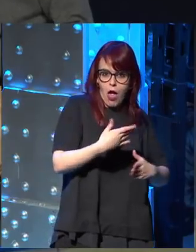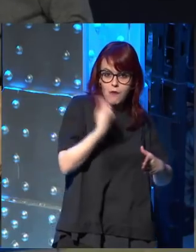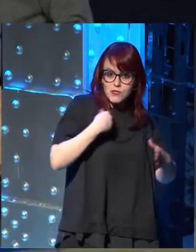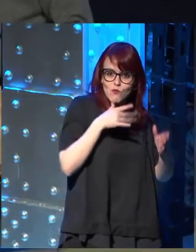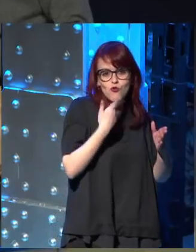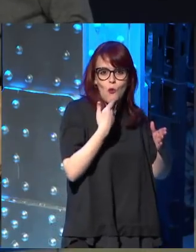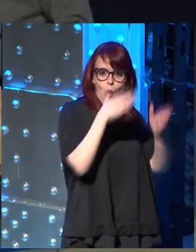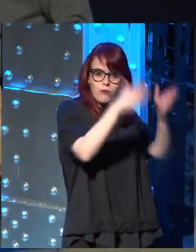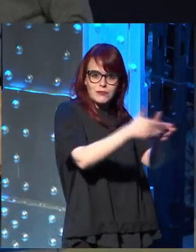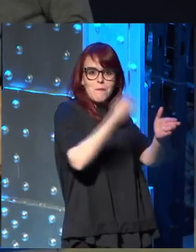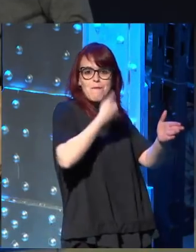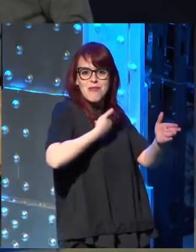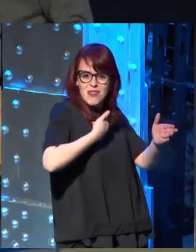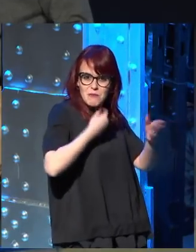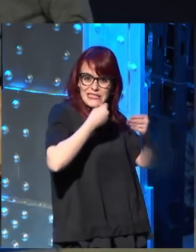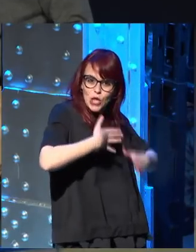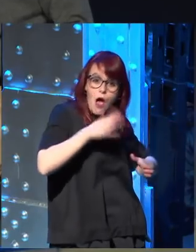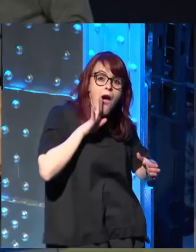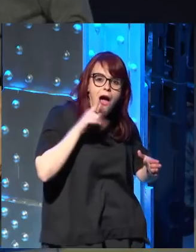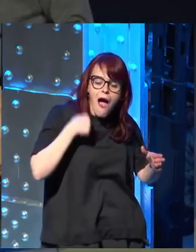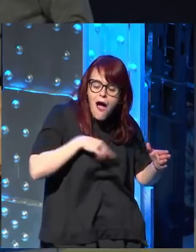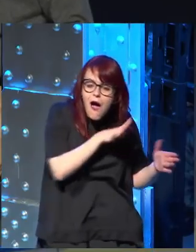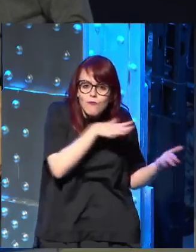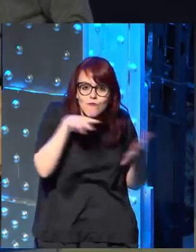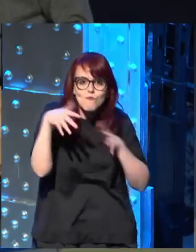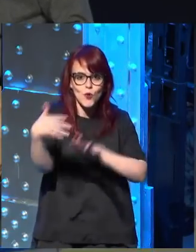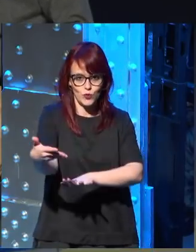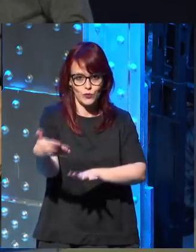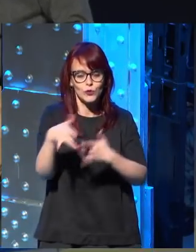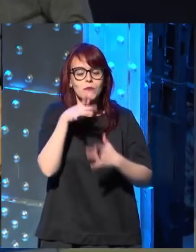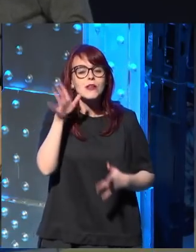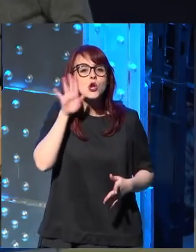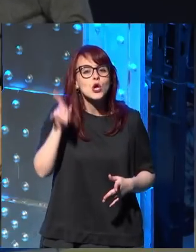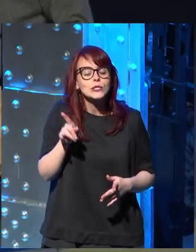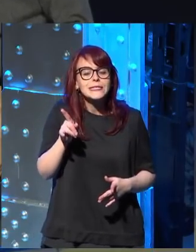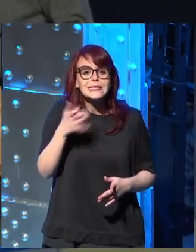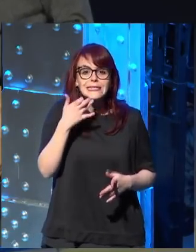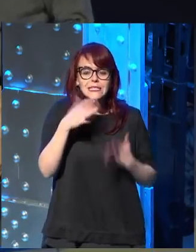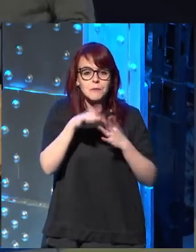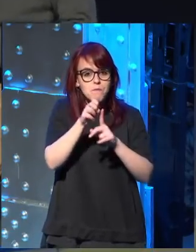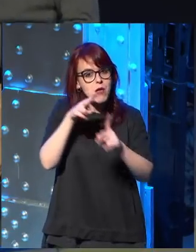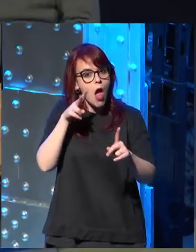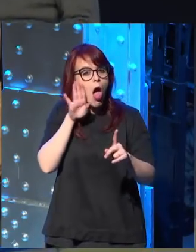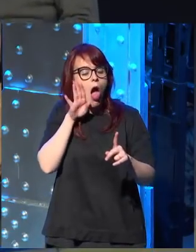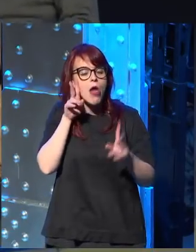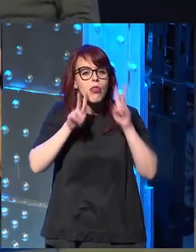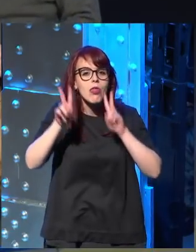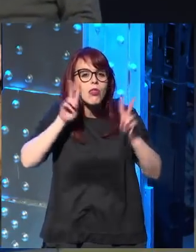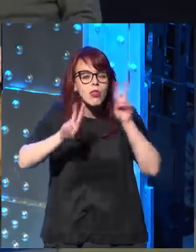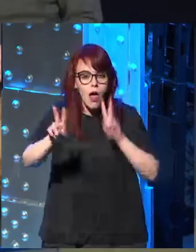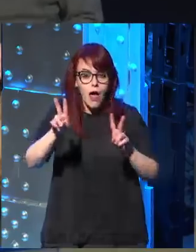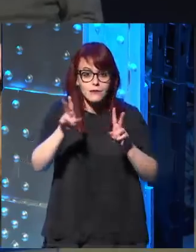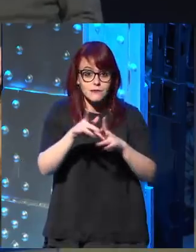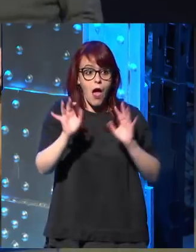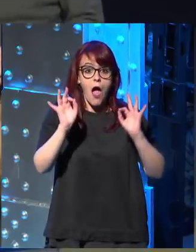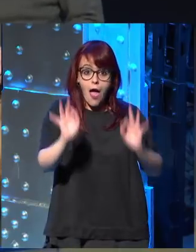¿no? No sé si era esa la mirada que tú querías. Sí. Claro, es una mirada